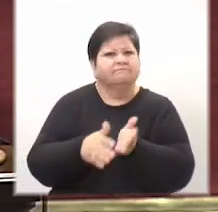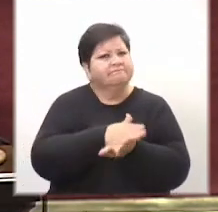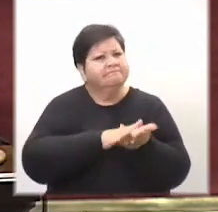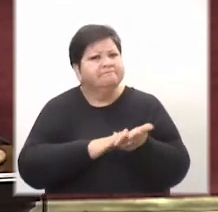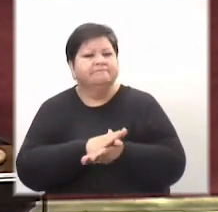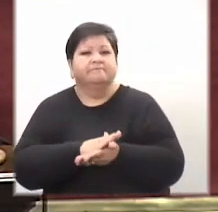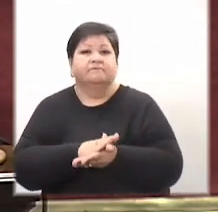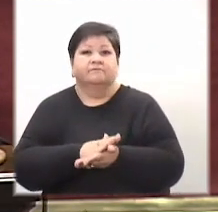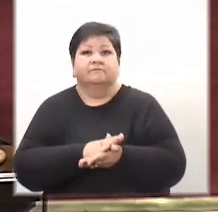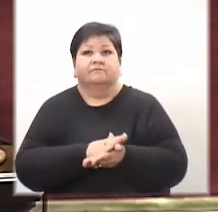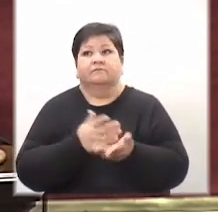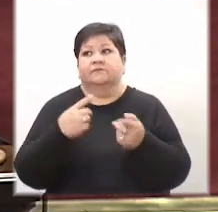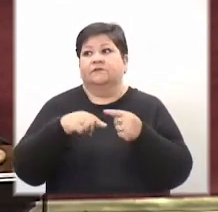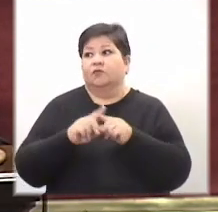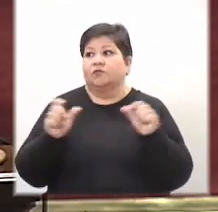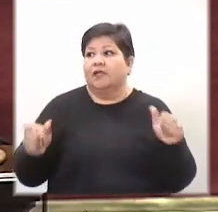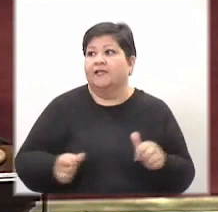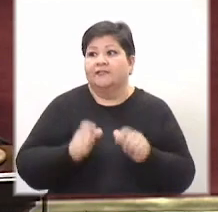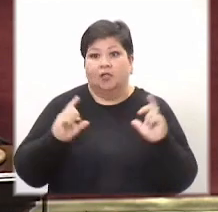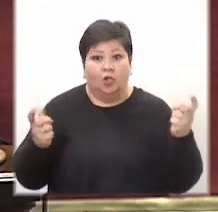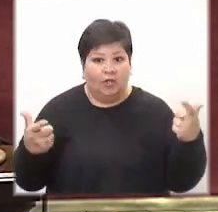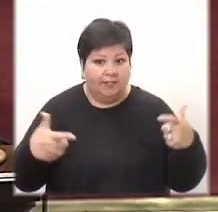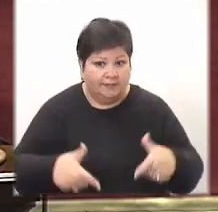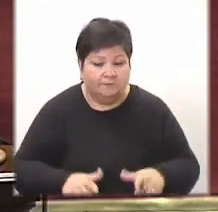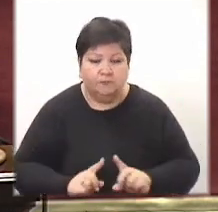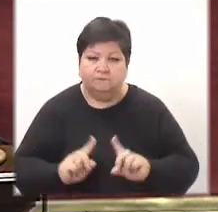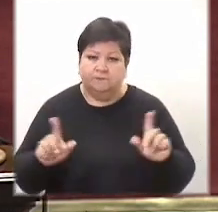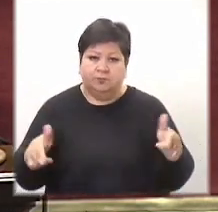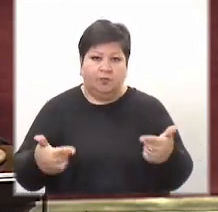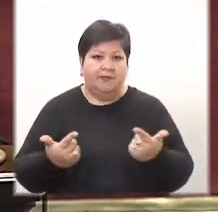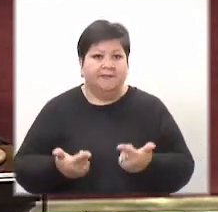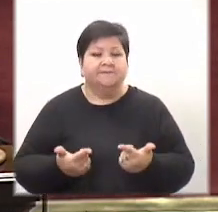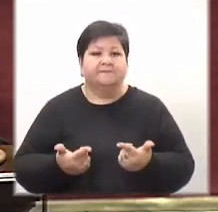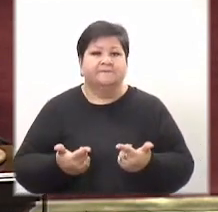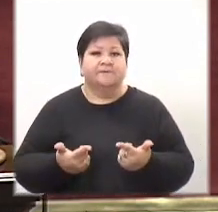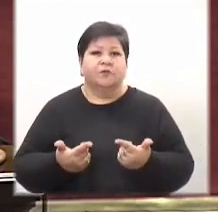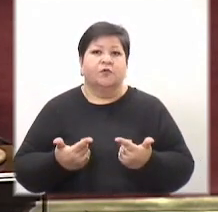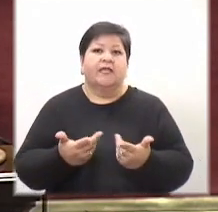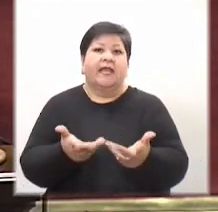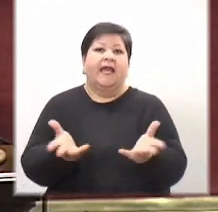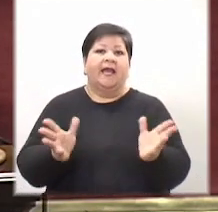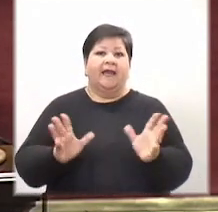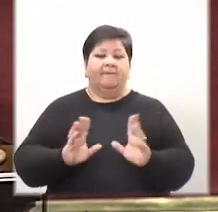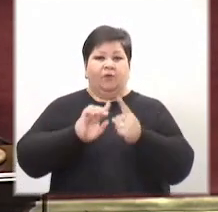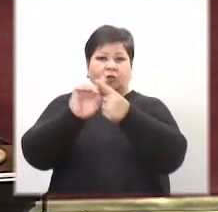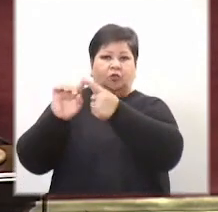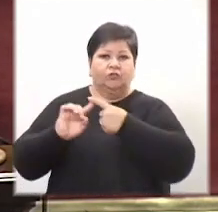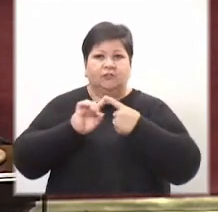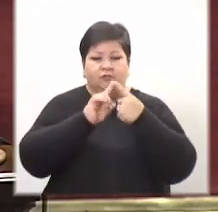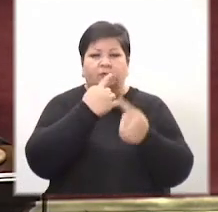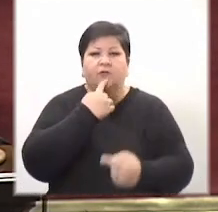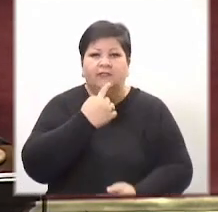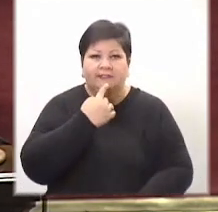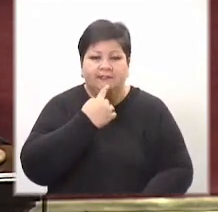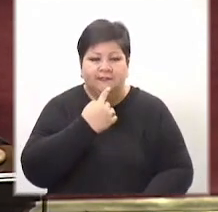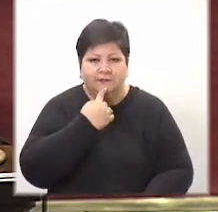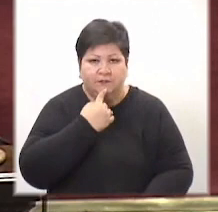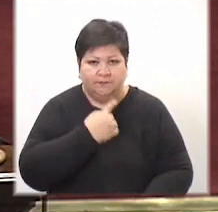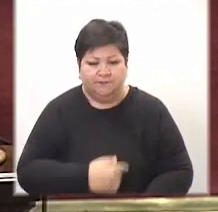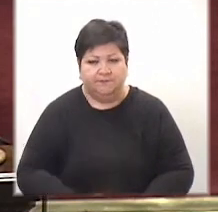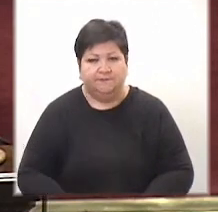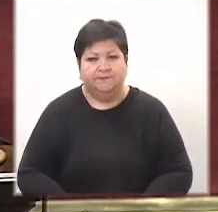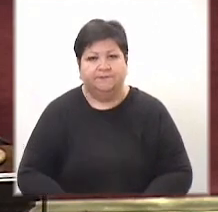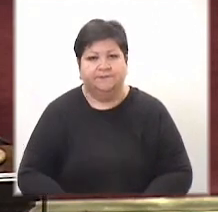lo que no ha permitido una construcción colectiva con el más amplio consenso político, como así lo asumimos en dicho compromiso país.